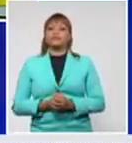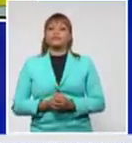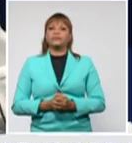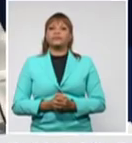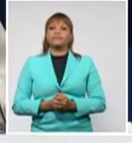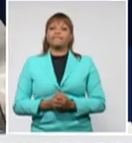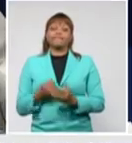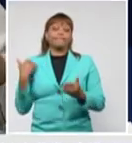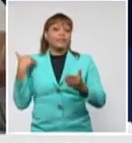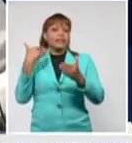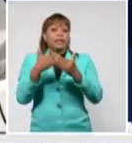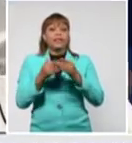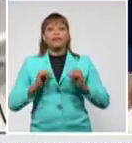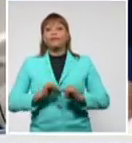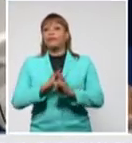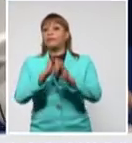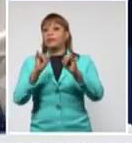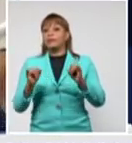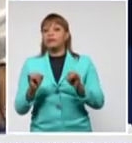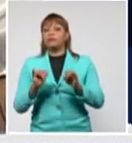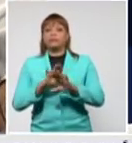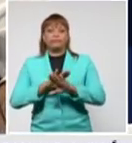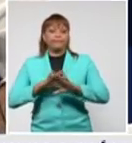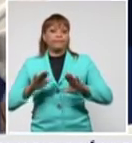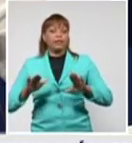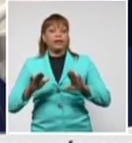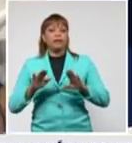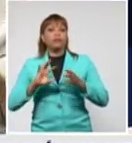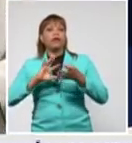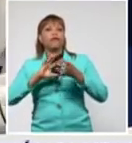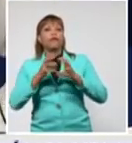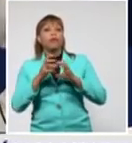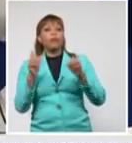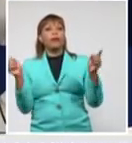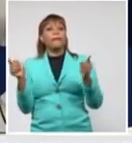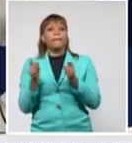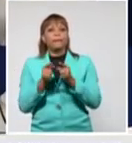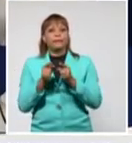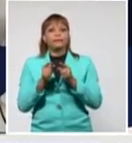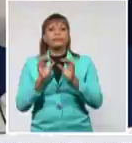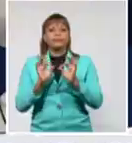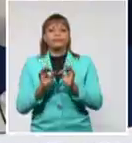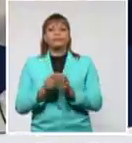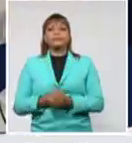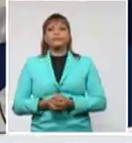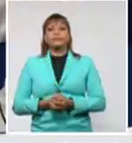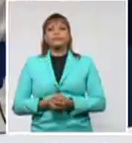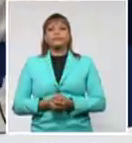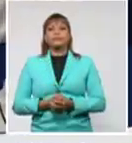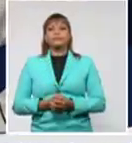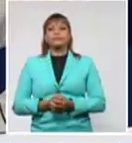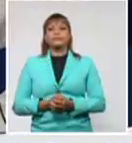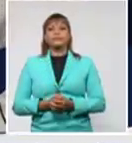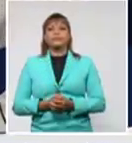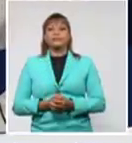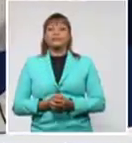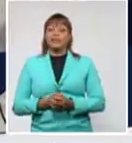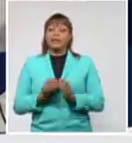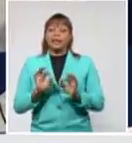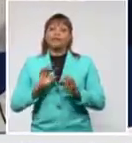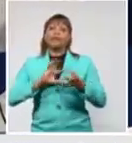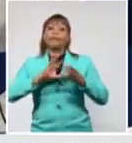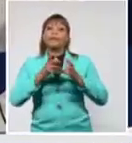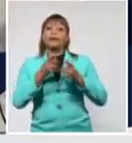nuestra información, en una forma resumida, porque esto es mucho más complejo, ¿no?